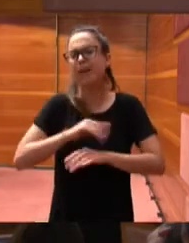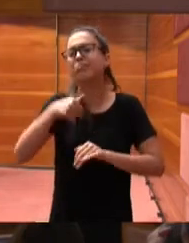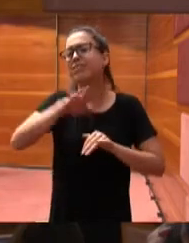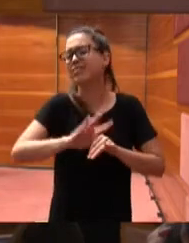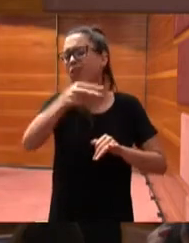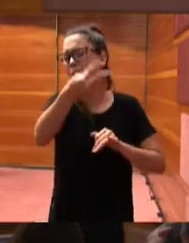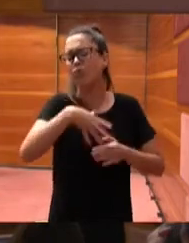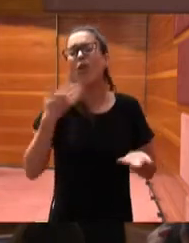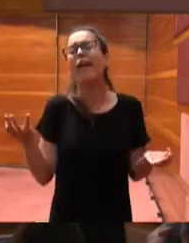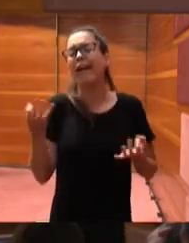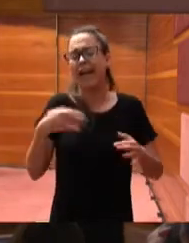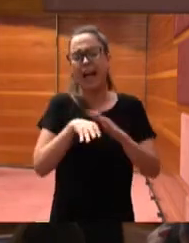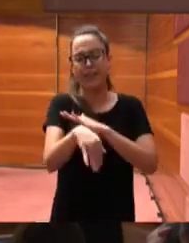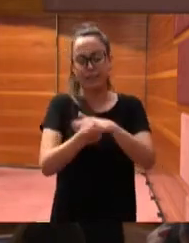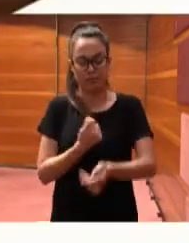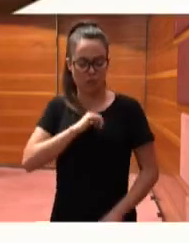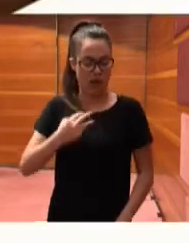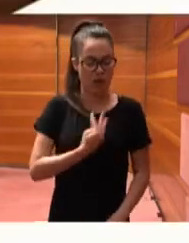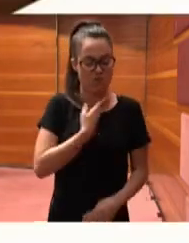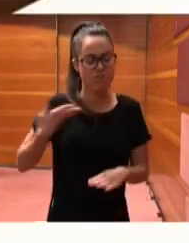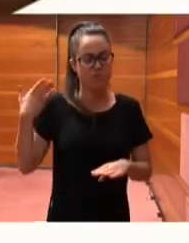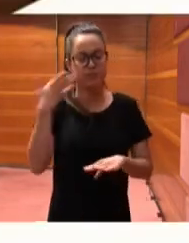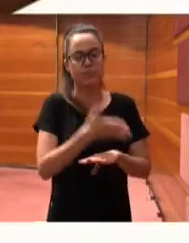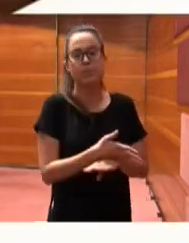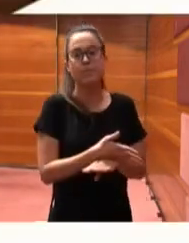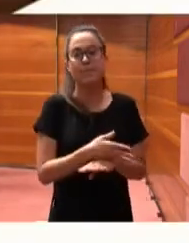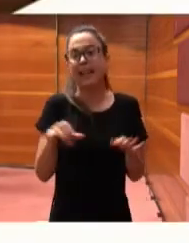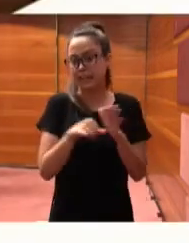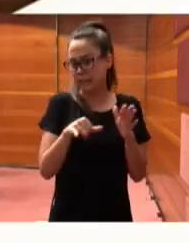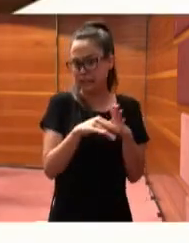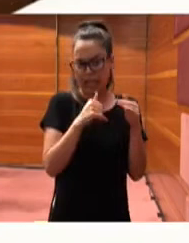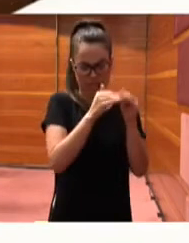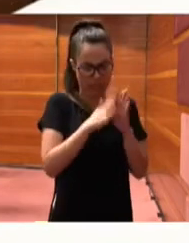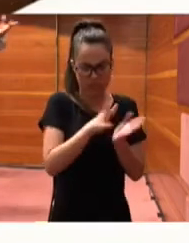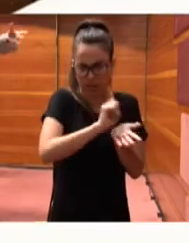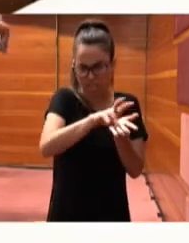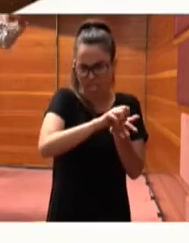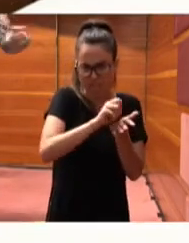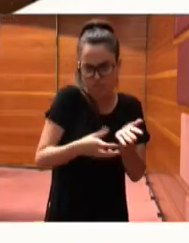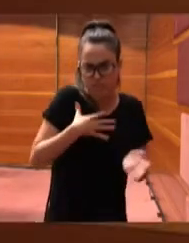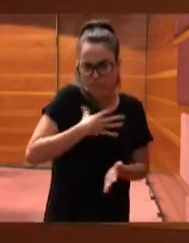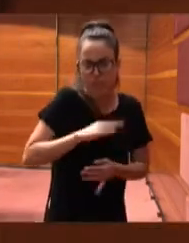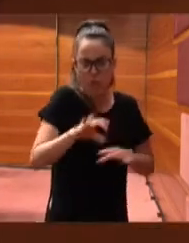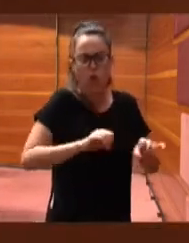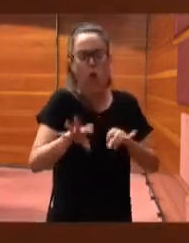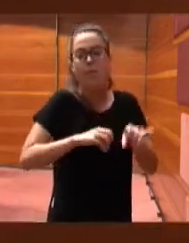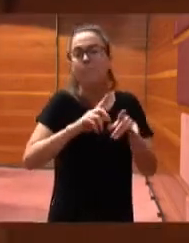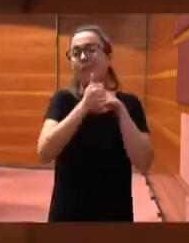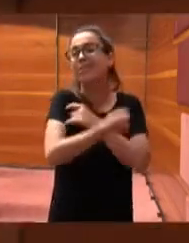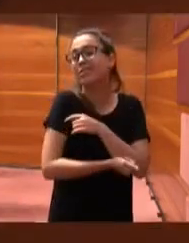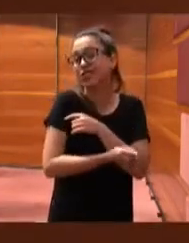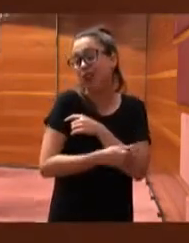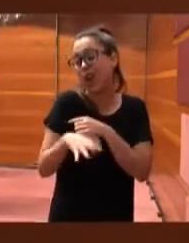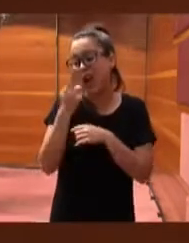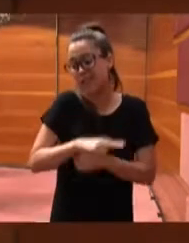acceso. Yo voy a Leroski, que tengo al lado de casa andando, ¿vale? hago la compra, tal, porque es que luego tengo que ir a recoger